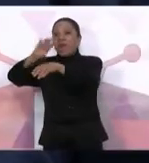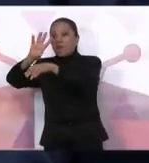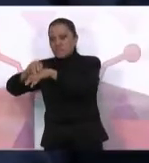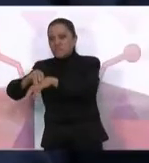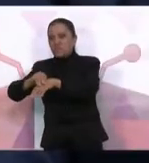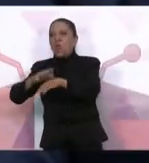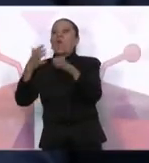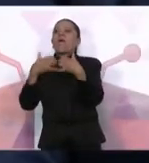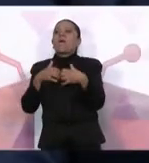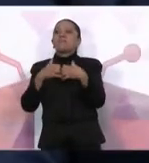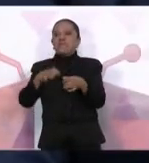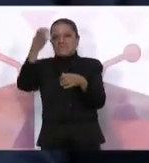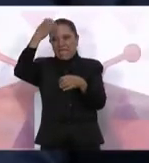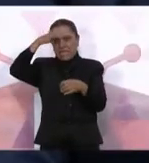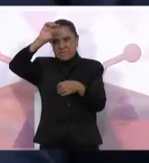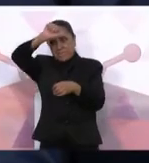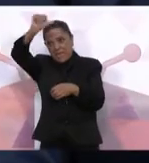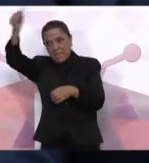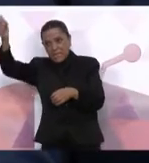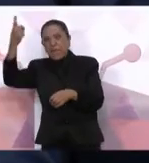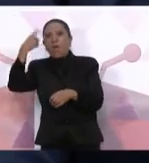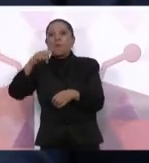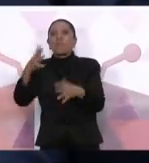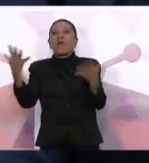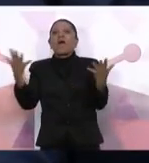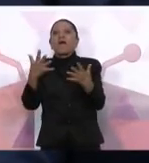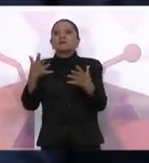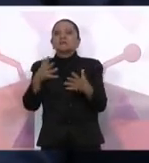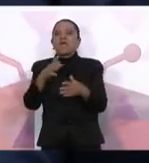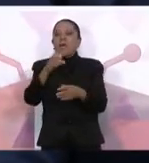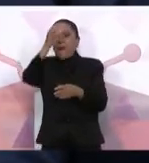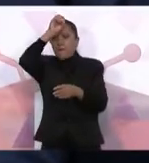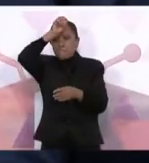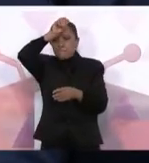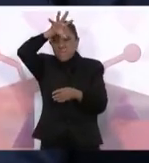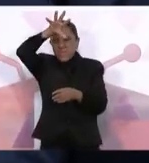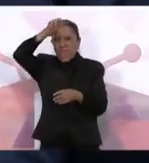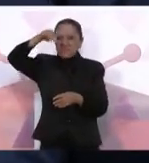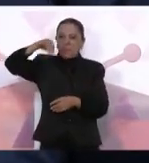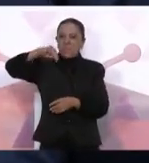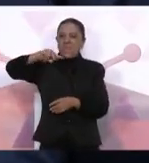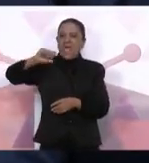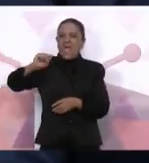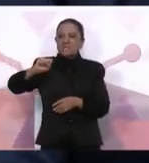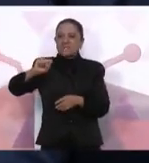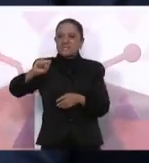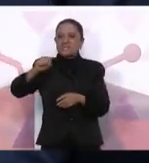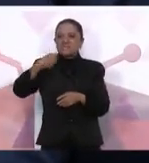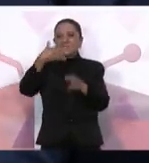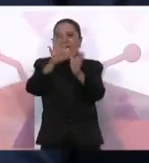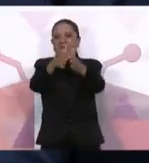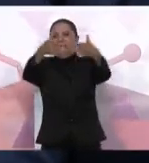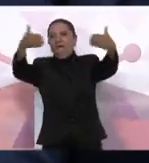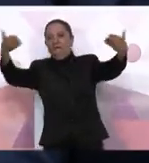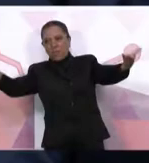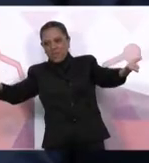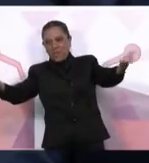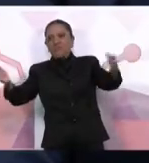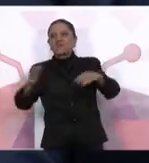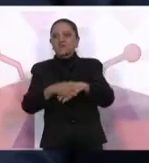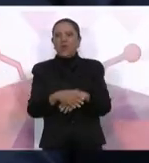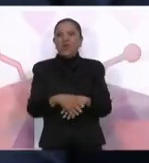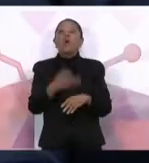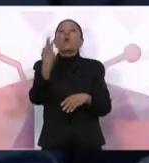explotar minas a cielo abierto en el estado de morelos estas minas no han operado en los últimos seis